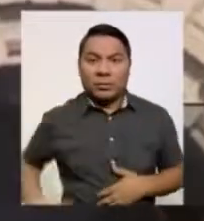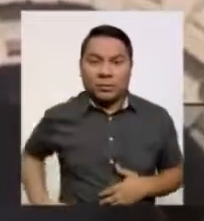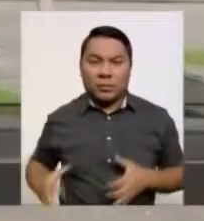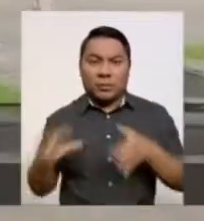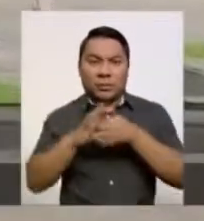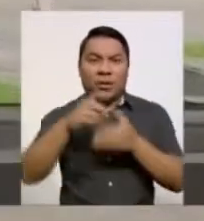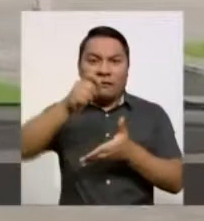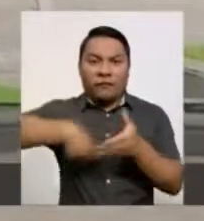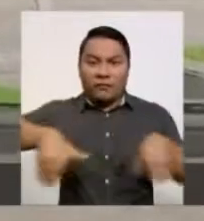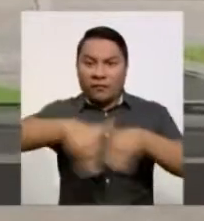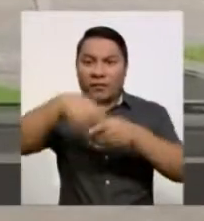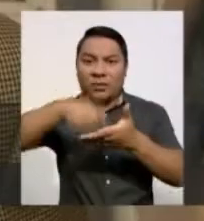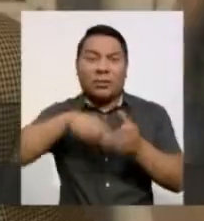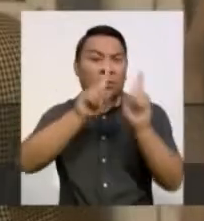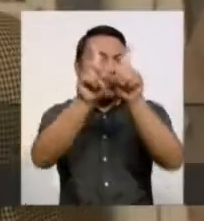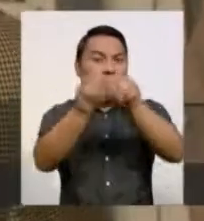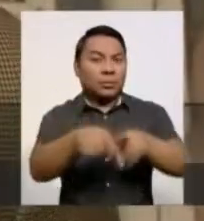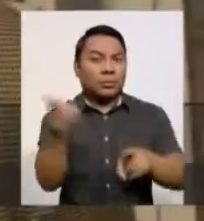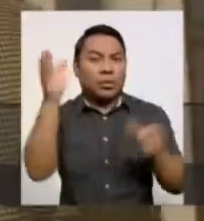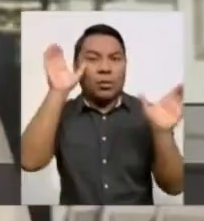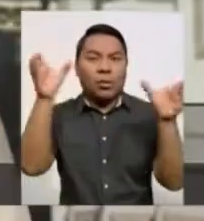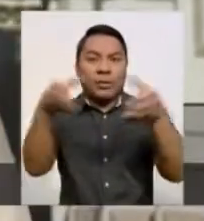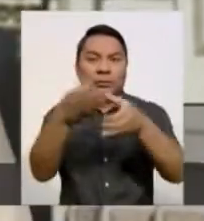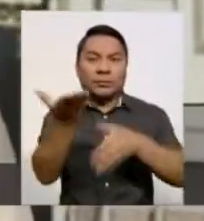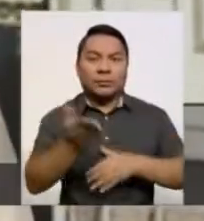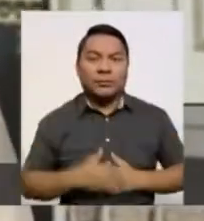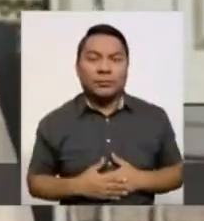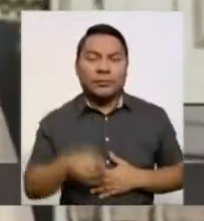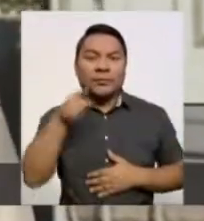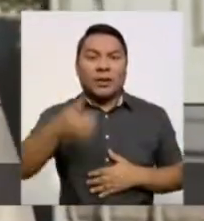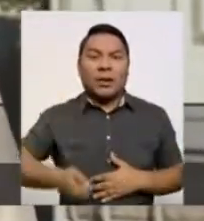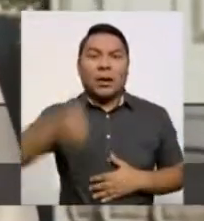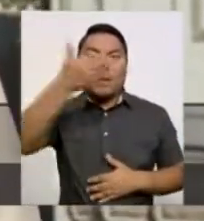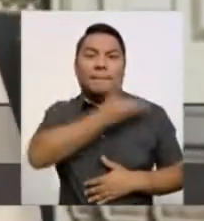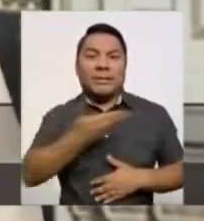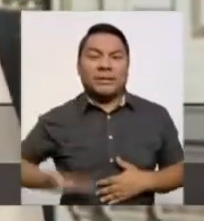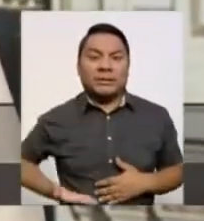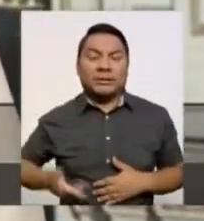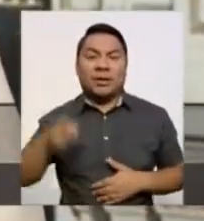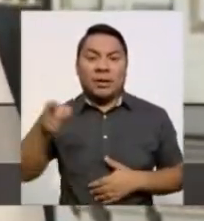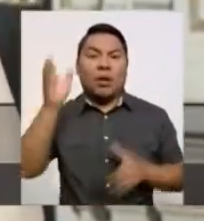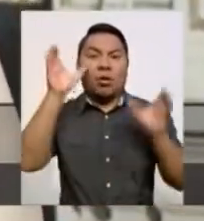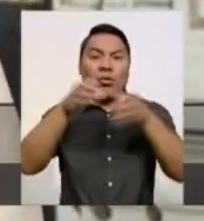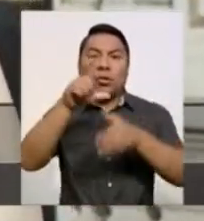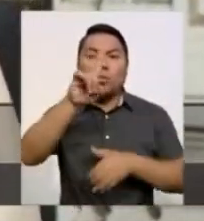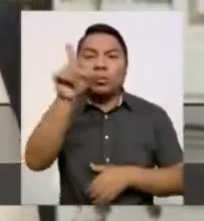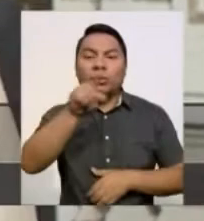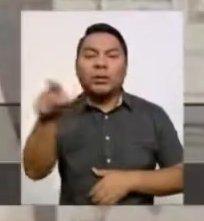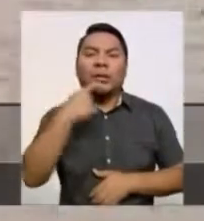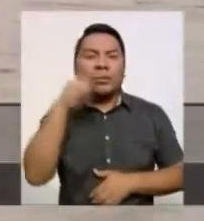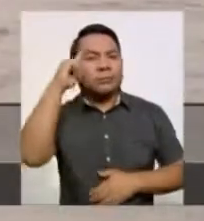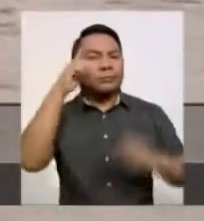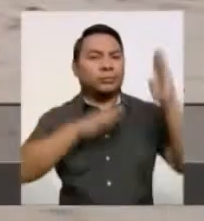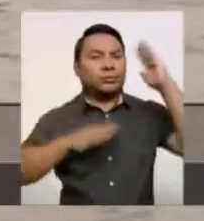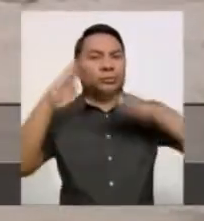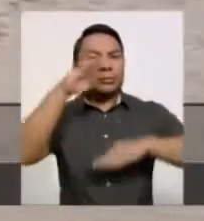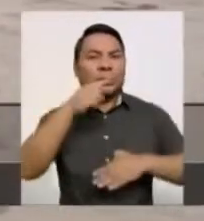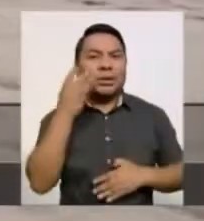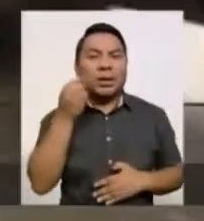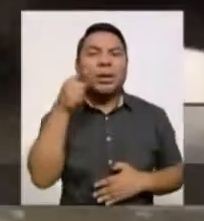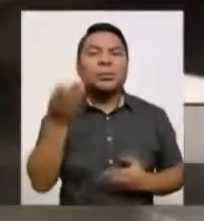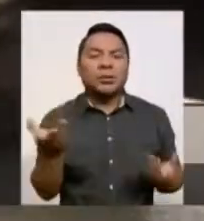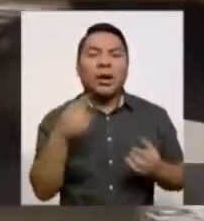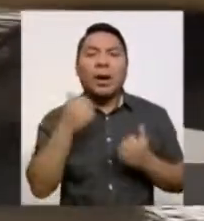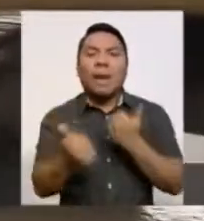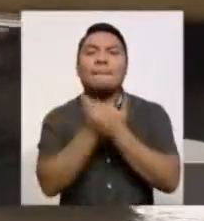generó opiniones encontradas en el Congreso de la República. La presidenta del Congreso, Luz Salgado, expresó su preocupación. Señaló que sería